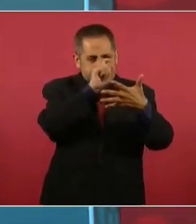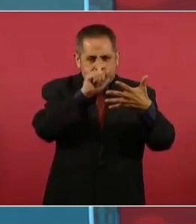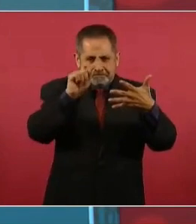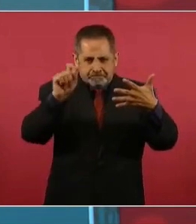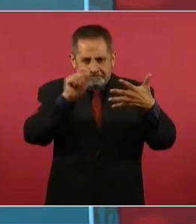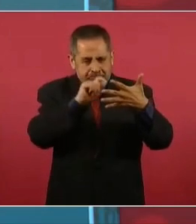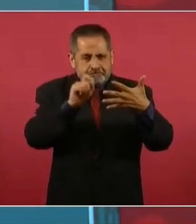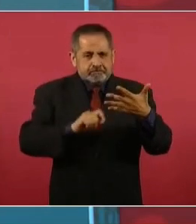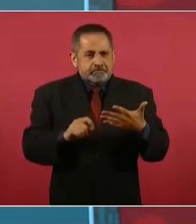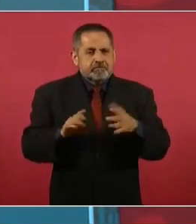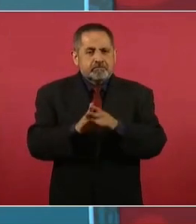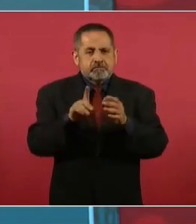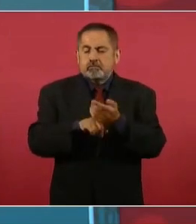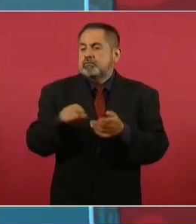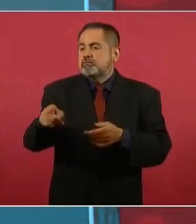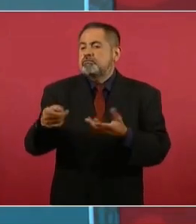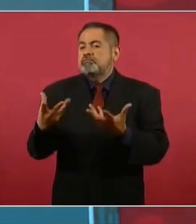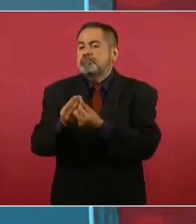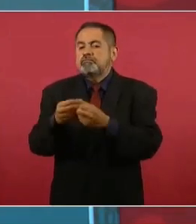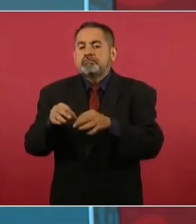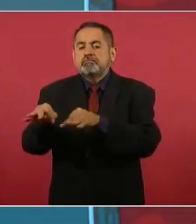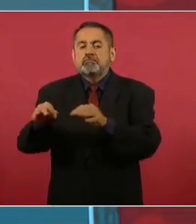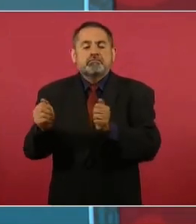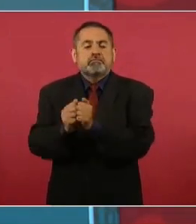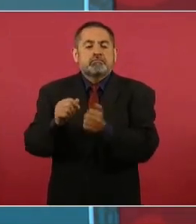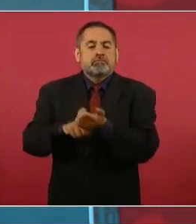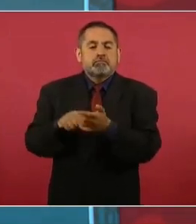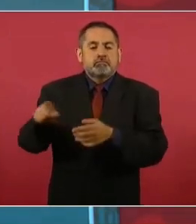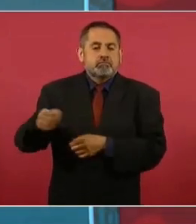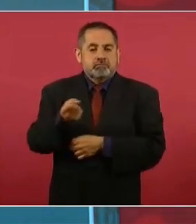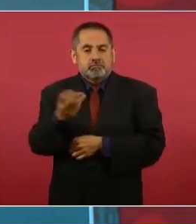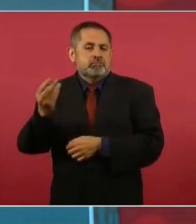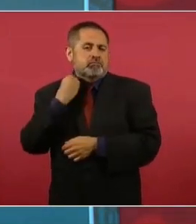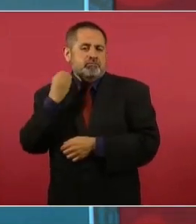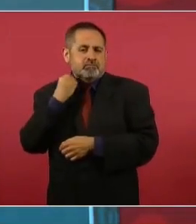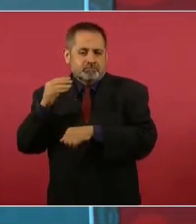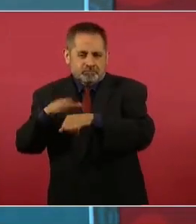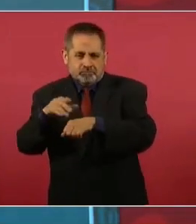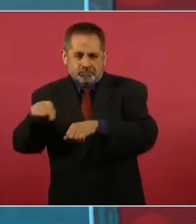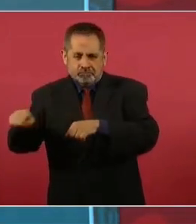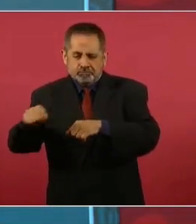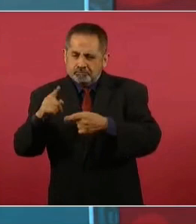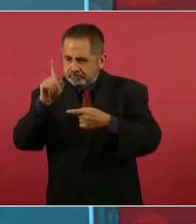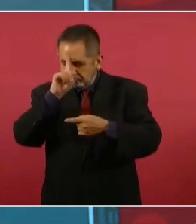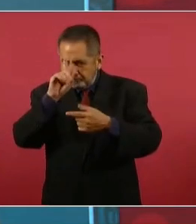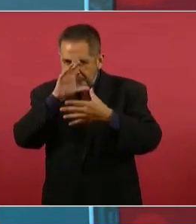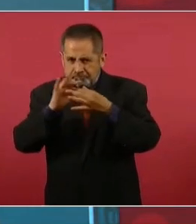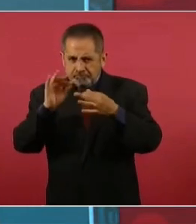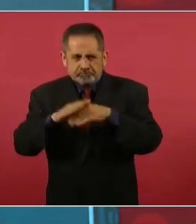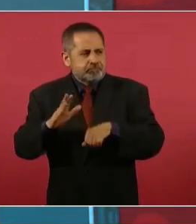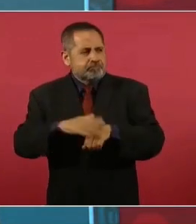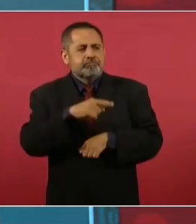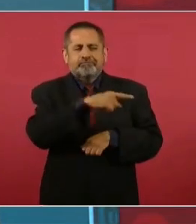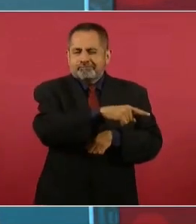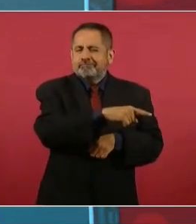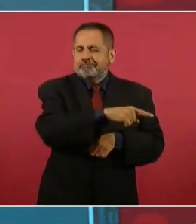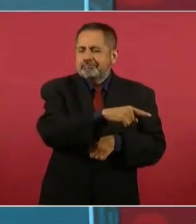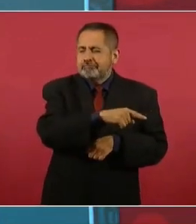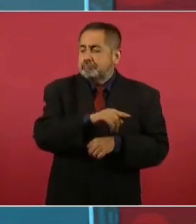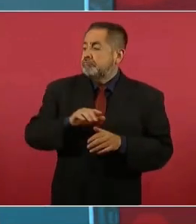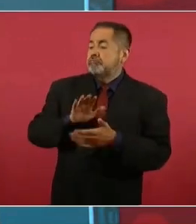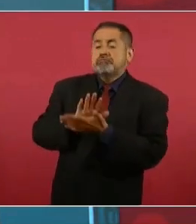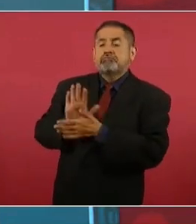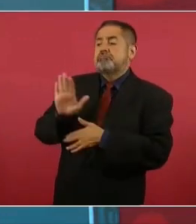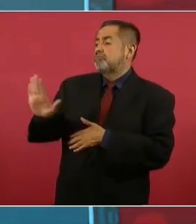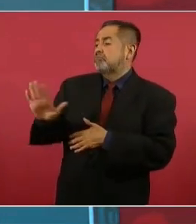Que te apoyes en abogados para que sepamos